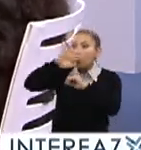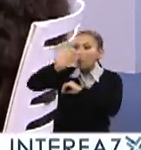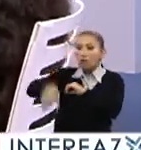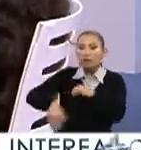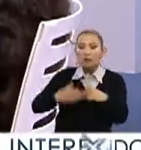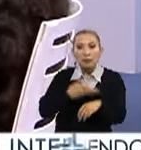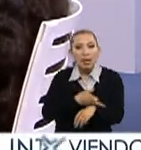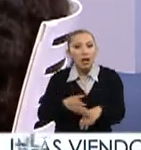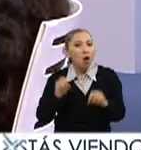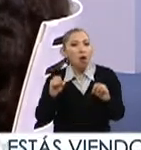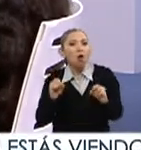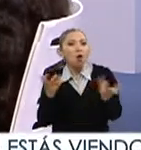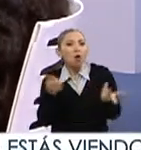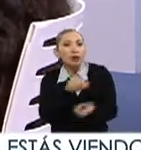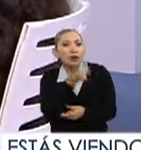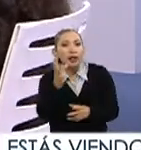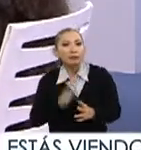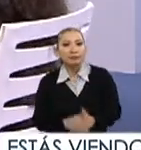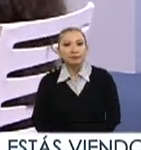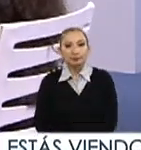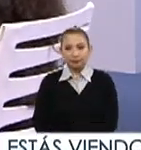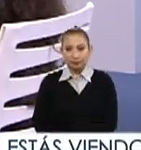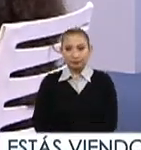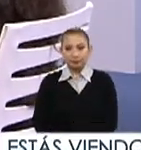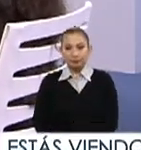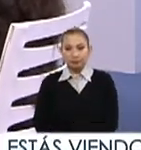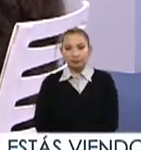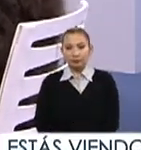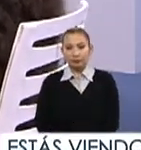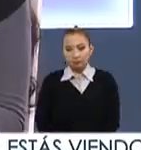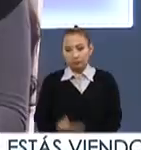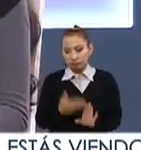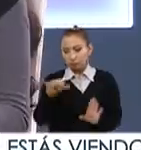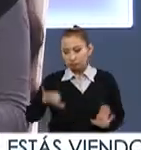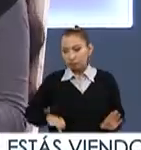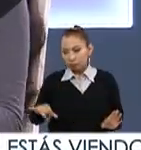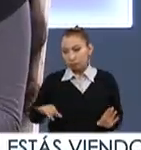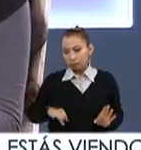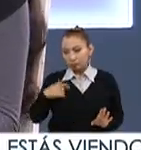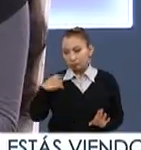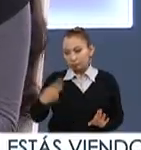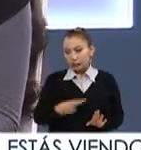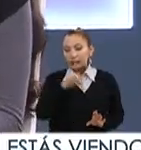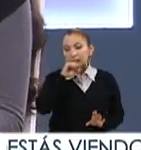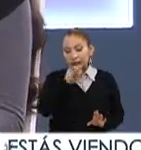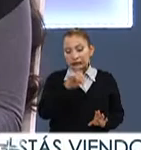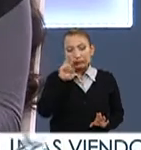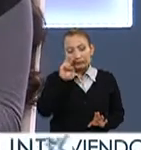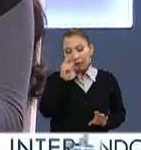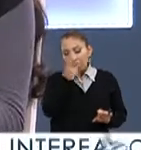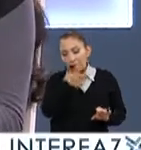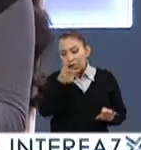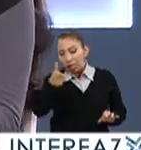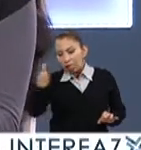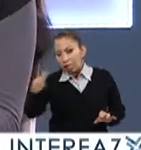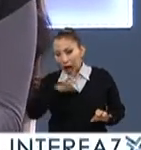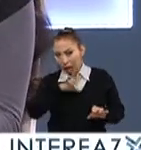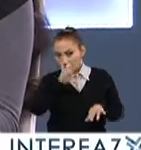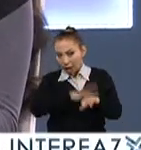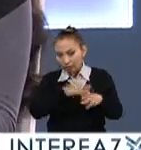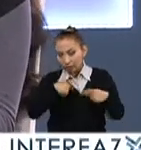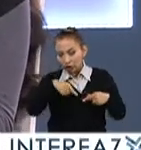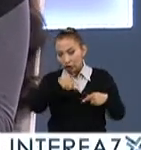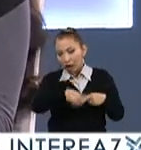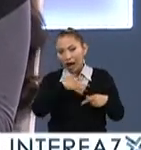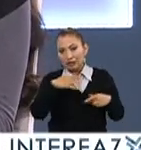familiar, o puede pasarle a cualquiera? Pues es muy interesante lo que preguntas, porque sí se ha visto que hay más personas